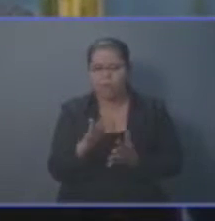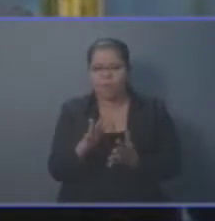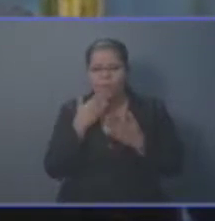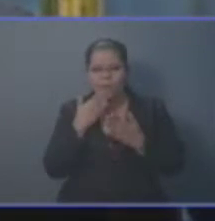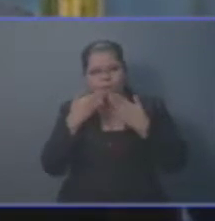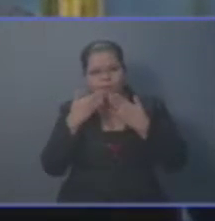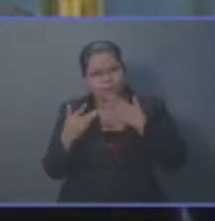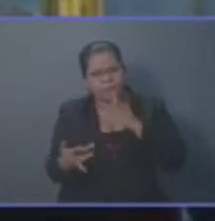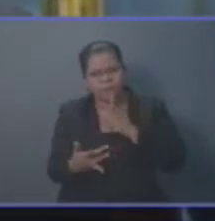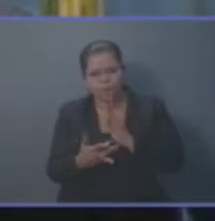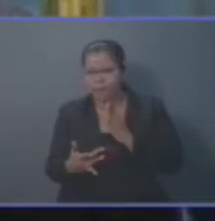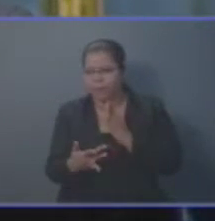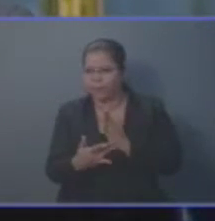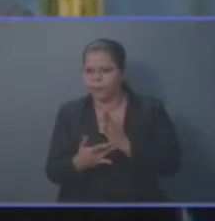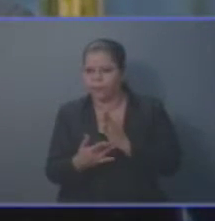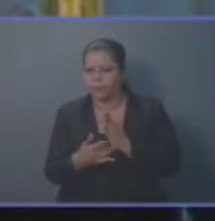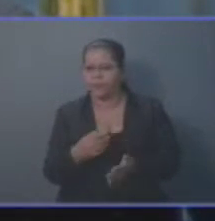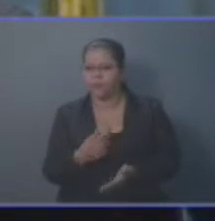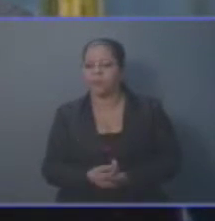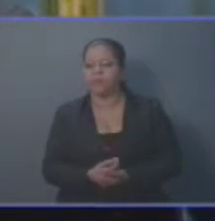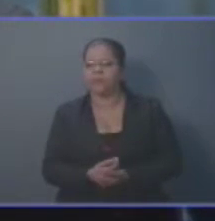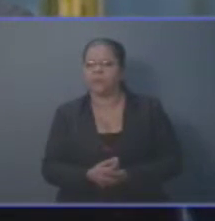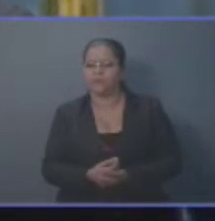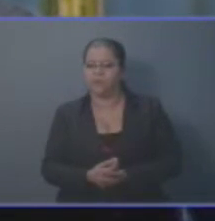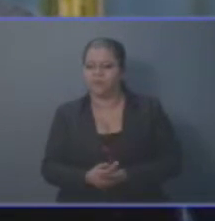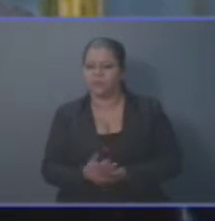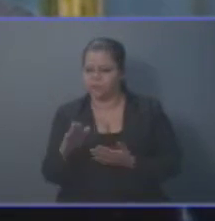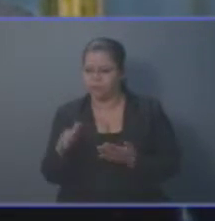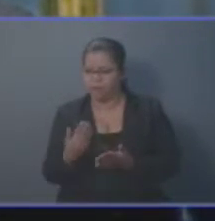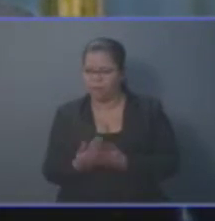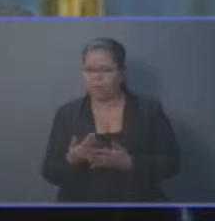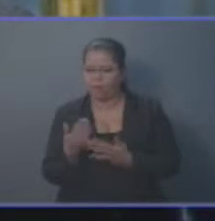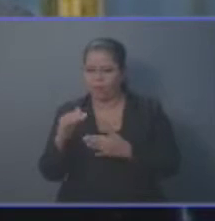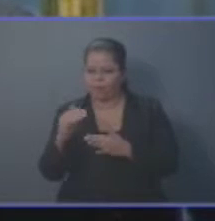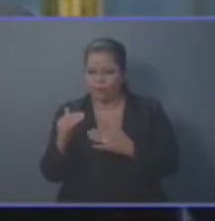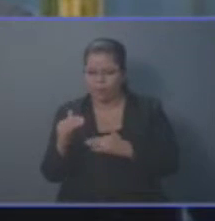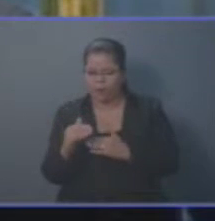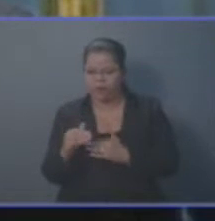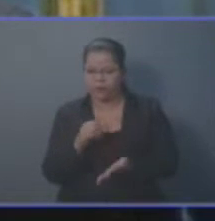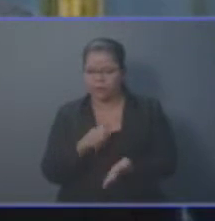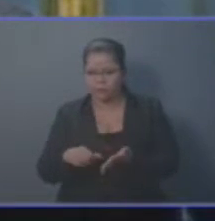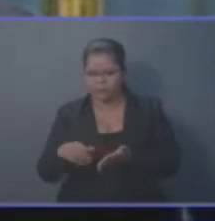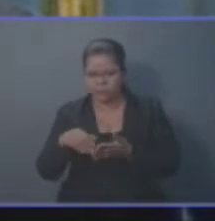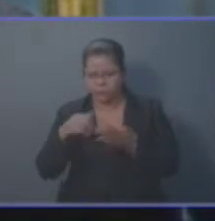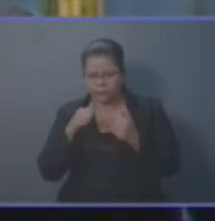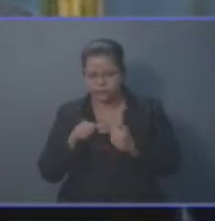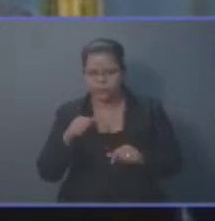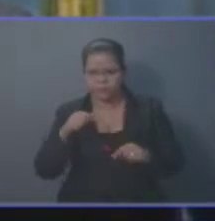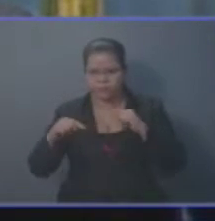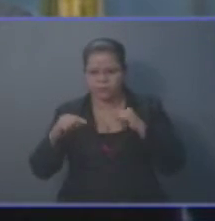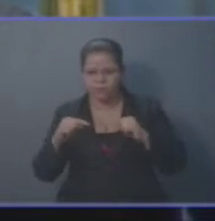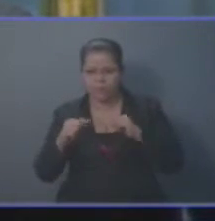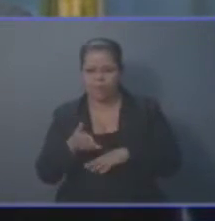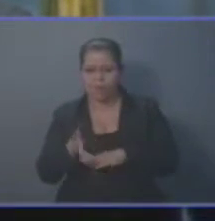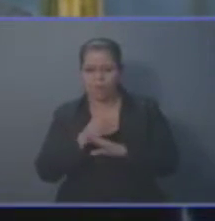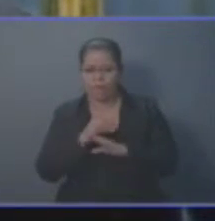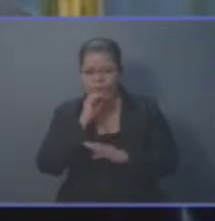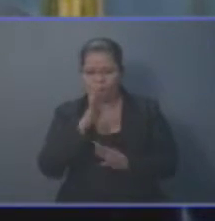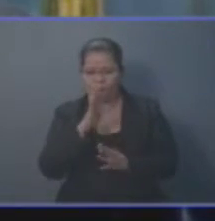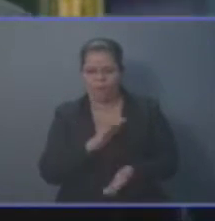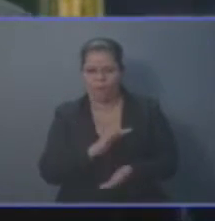descripción técnica de los trazos de límites acordados por las autoridades municipales antes